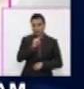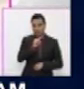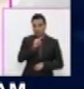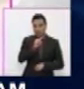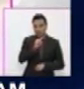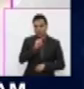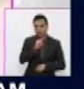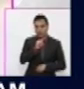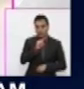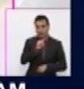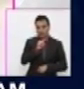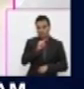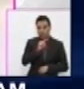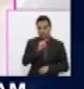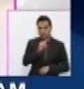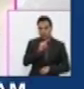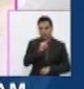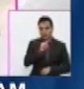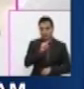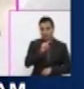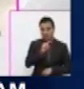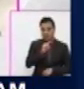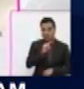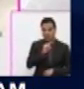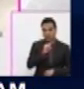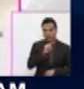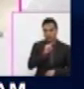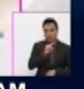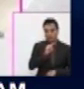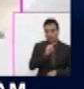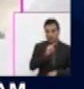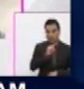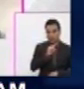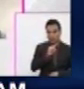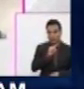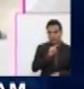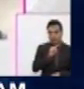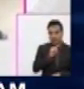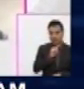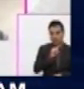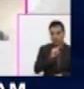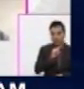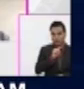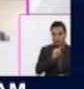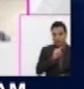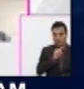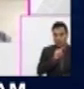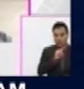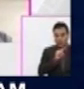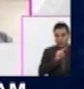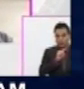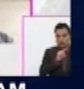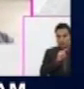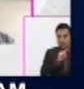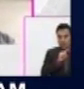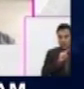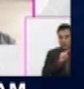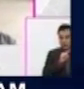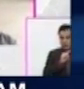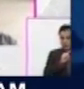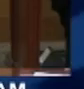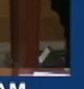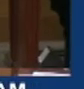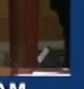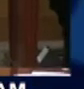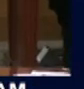con todas las fuerzas de oposición a favor, incluyendo las del PAN, dieron su respaldo. Es decir, que en poco menos de 2 meses se